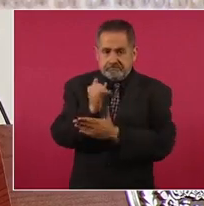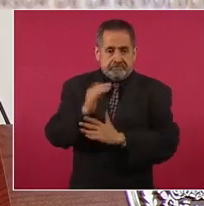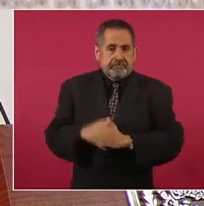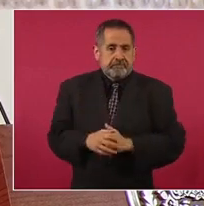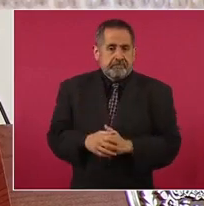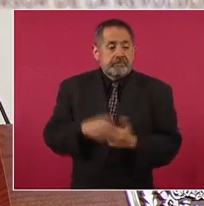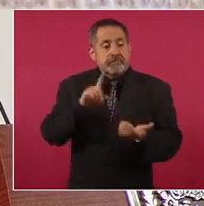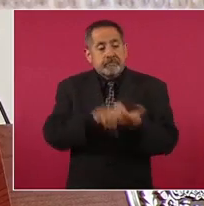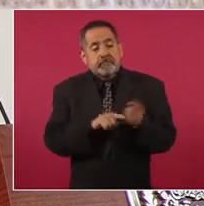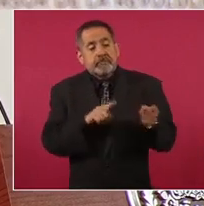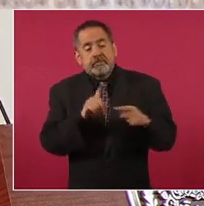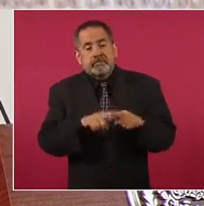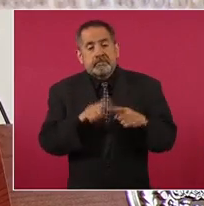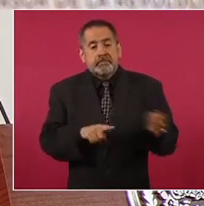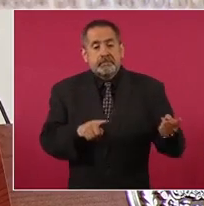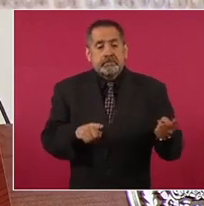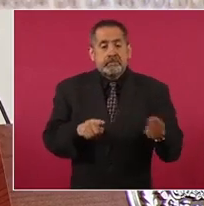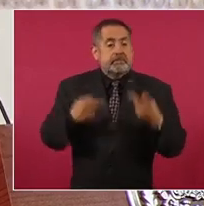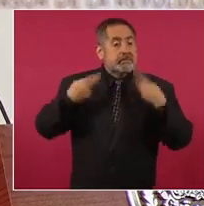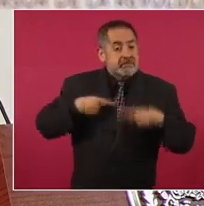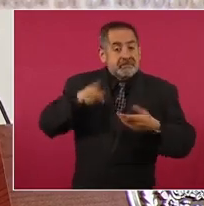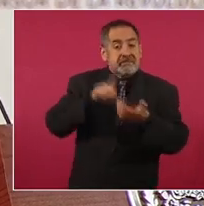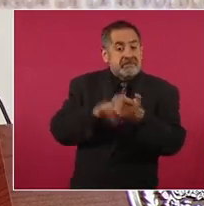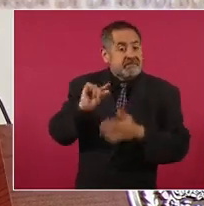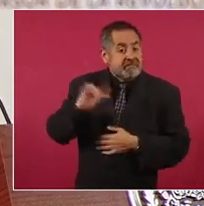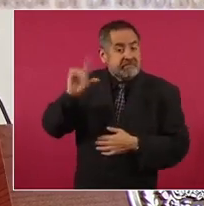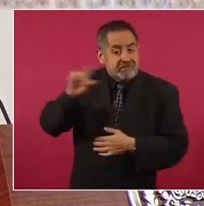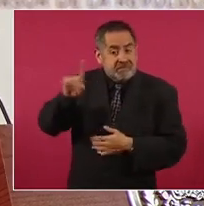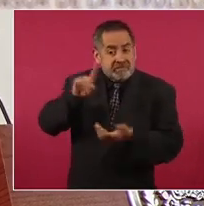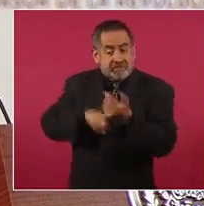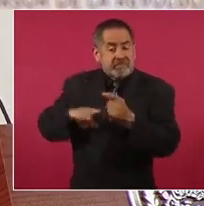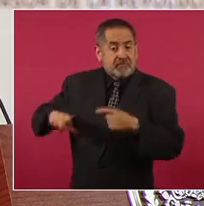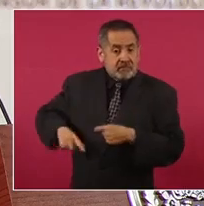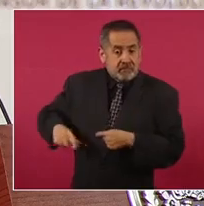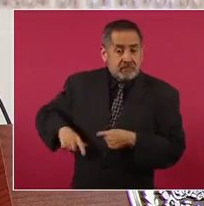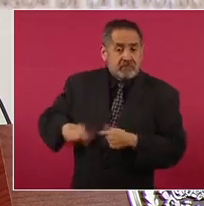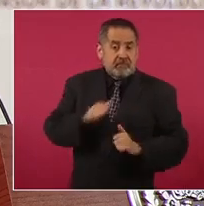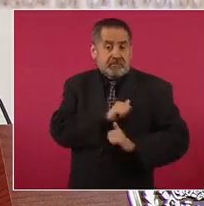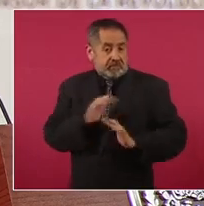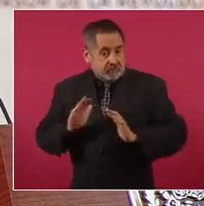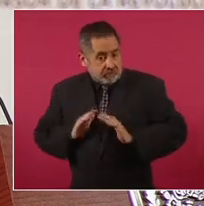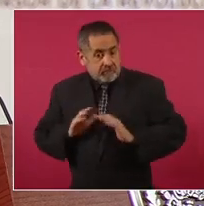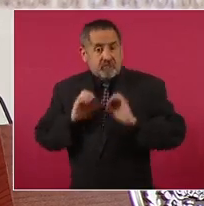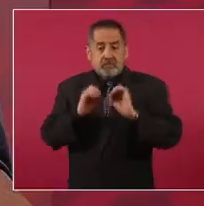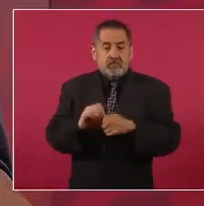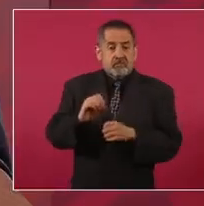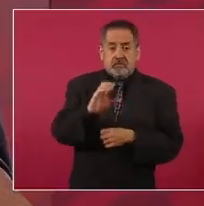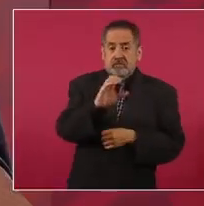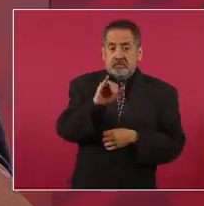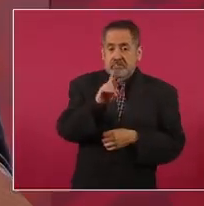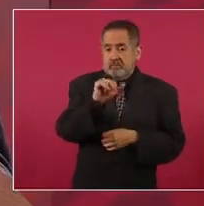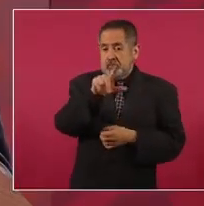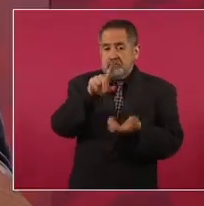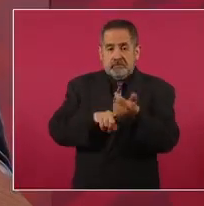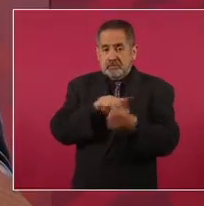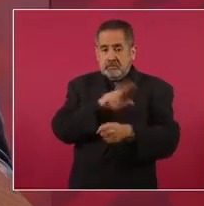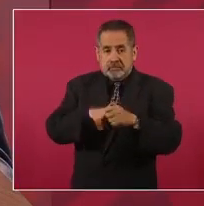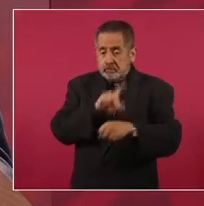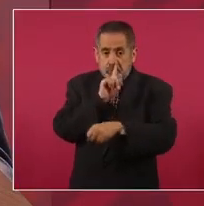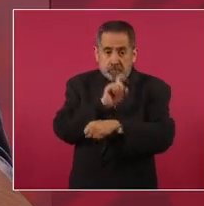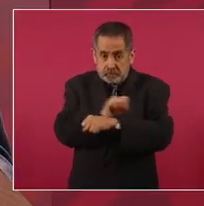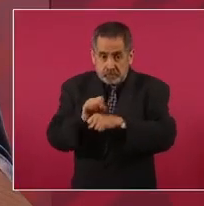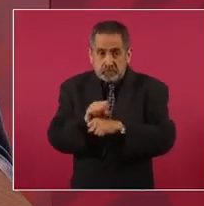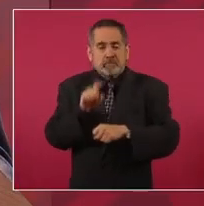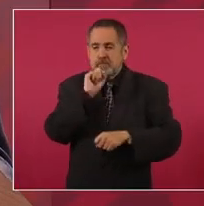entre ellos servidores públicos, tanto civiles como militares. A partir de que